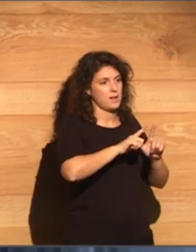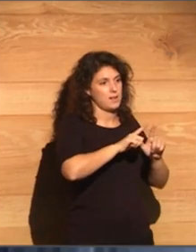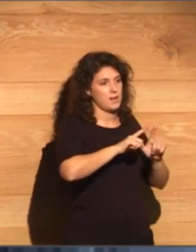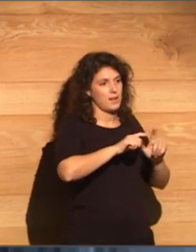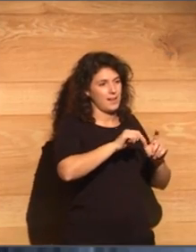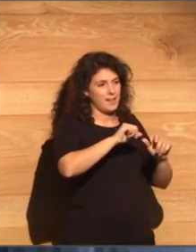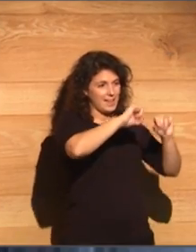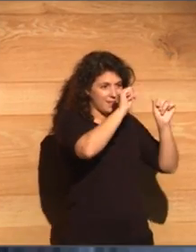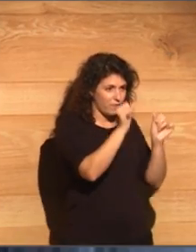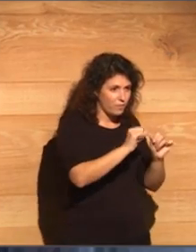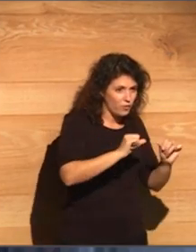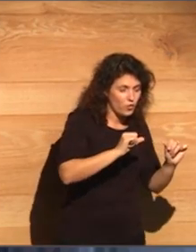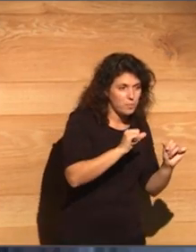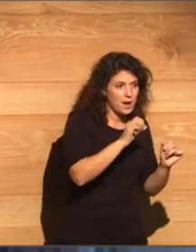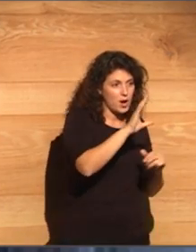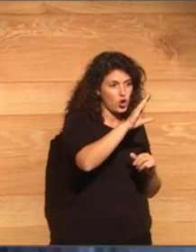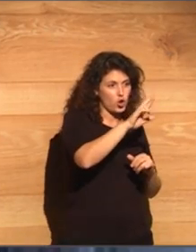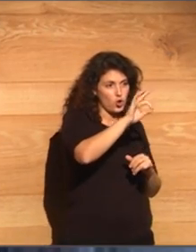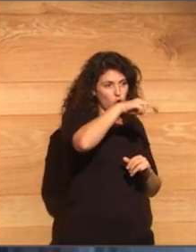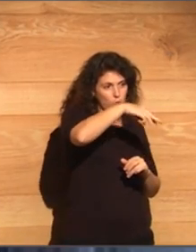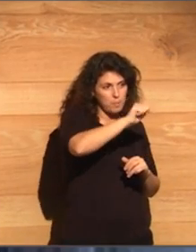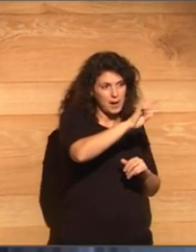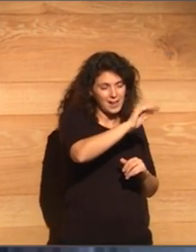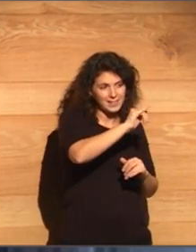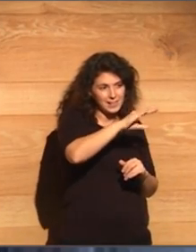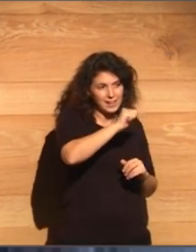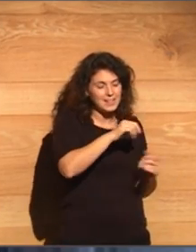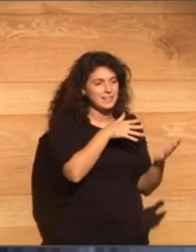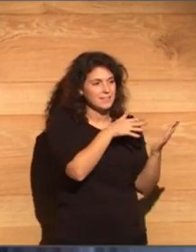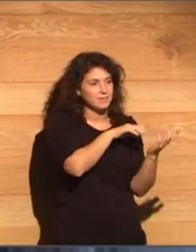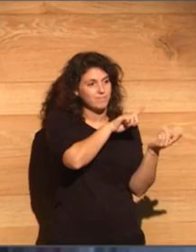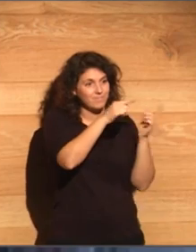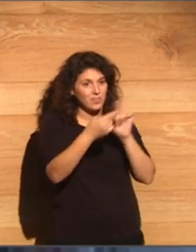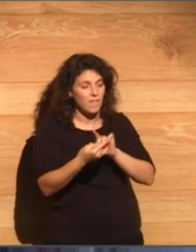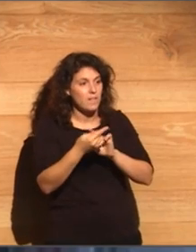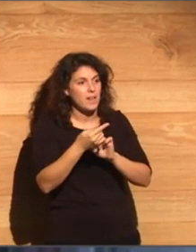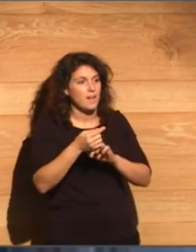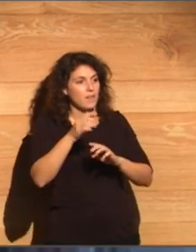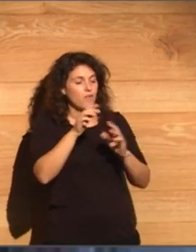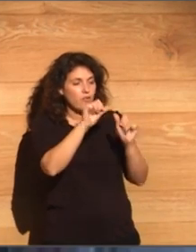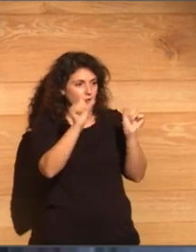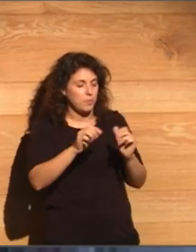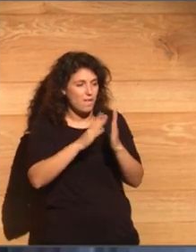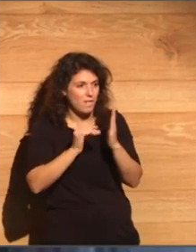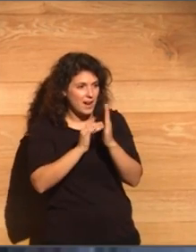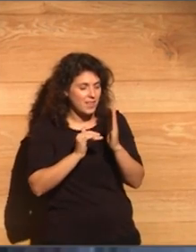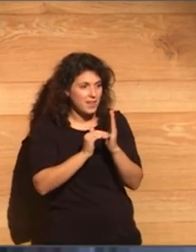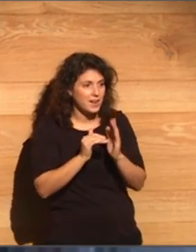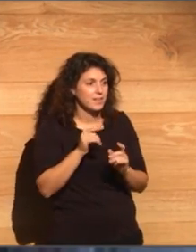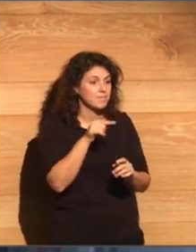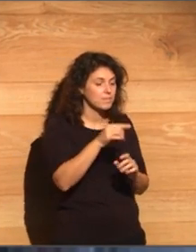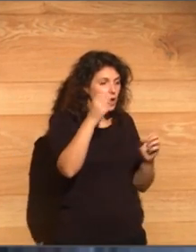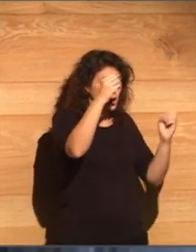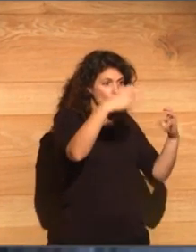cromático hacia la falla valenciana, es decir, a la juerga, a la charana, todo a la vez, todo está pasando. Cada vez le vas quitando negrura y le vas echando